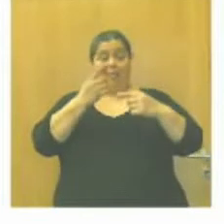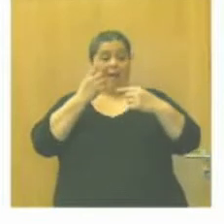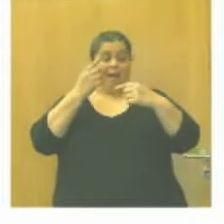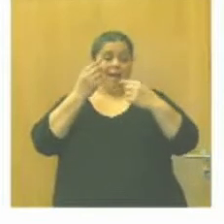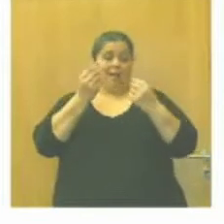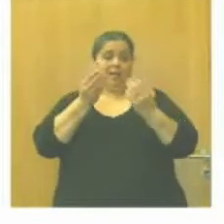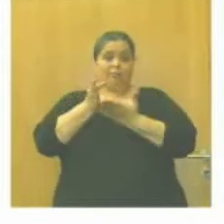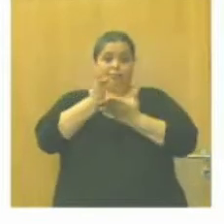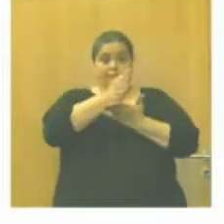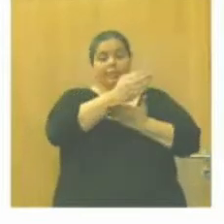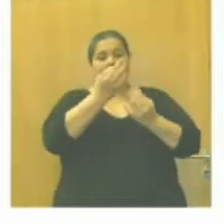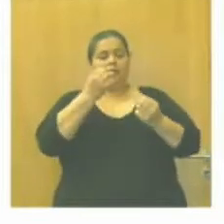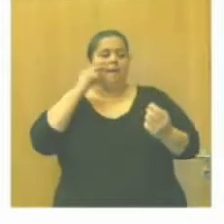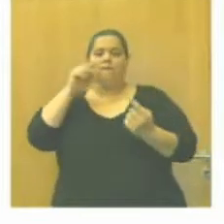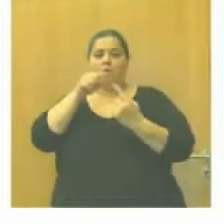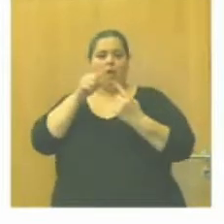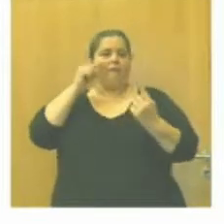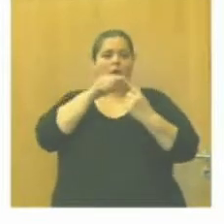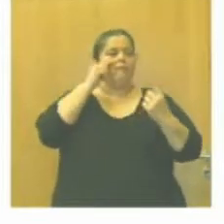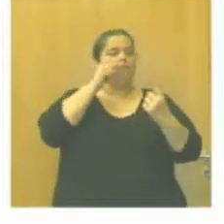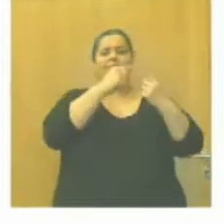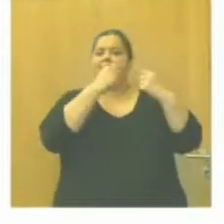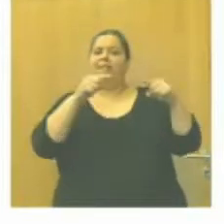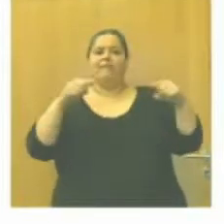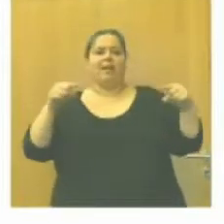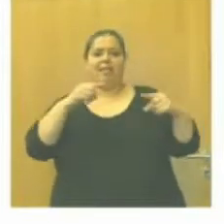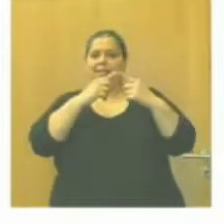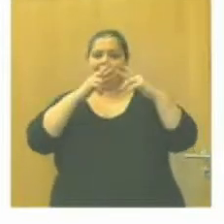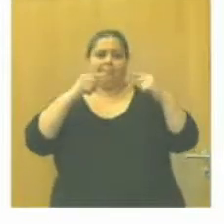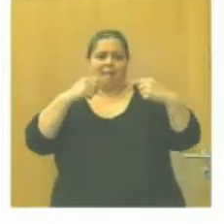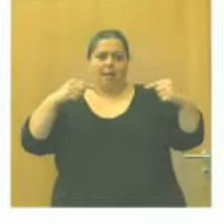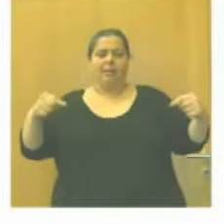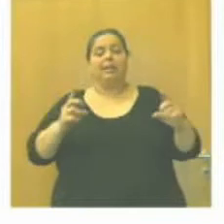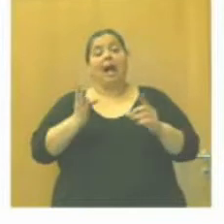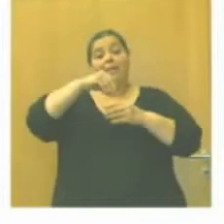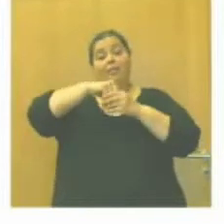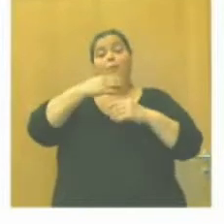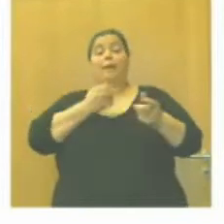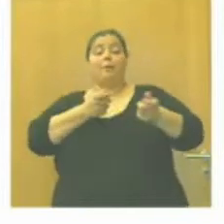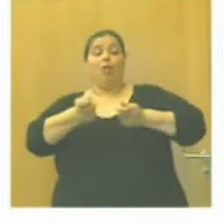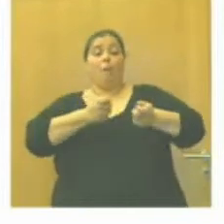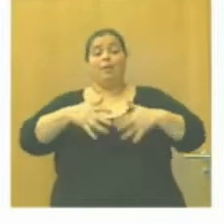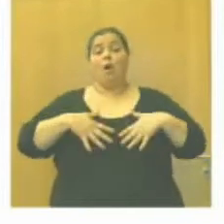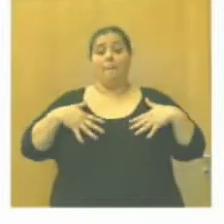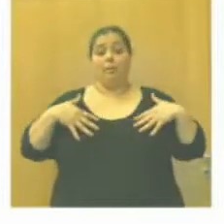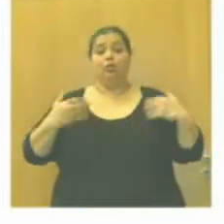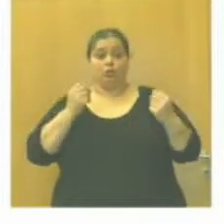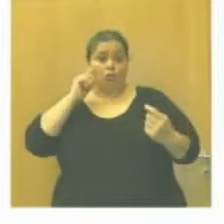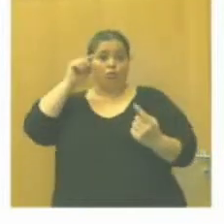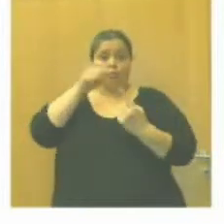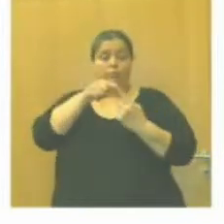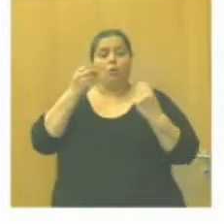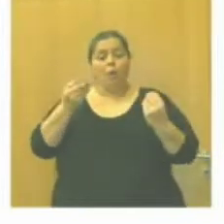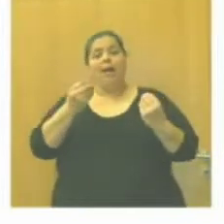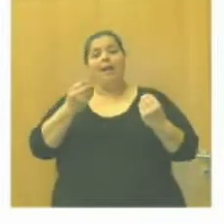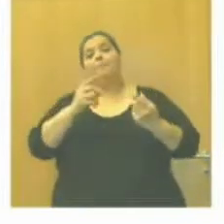han enfocado en diferentes componentes, ¿no? En el dominio de la emoción estamos viendo la